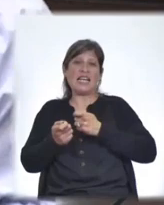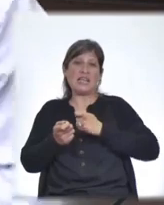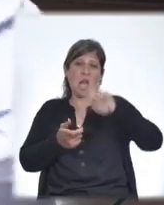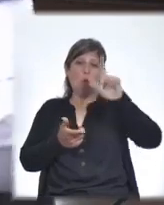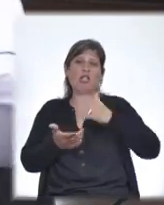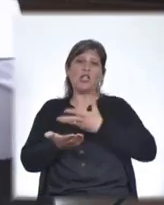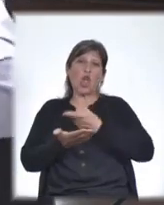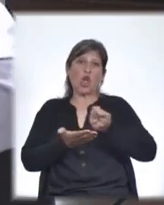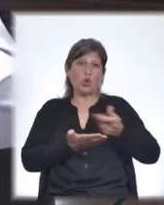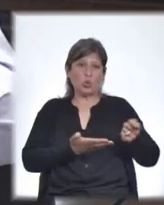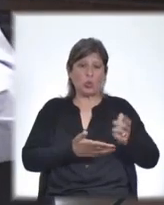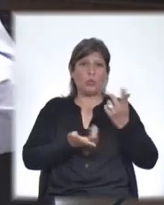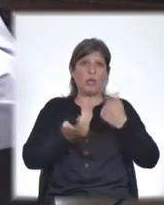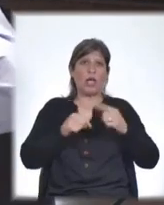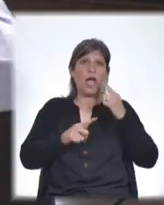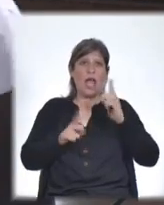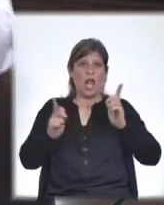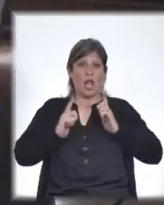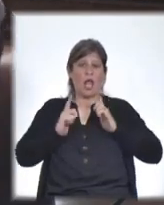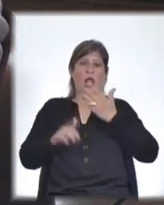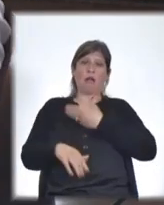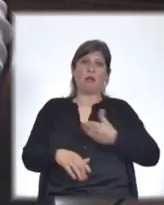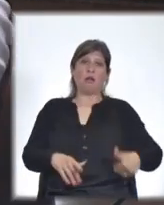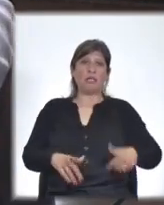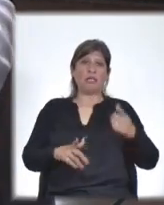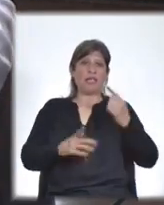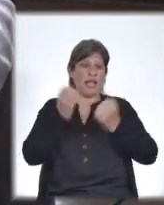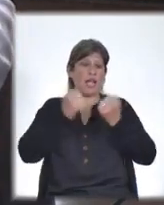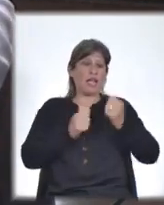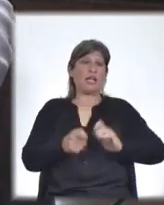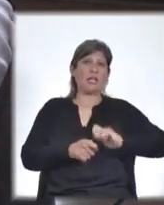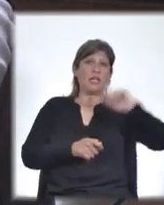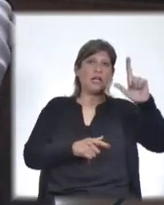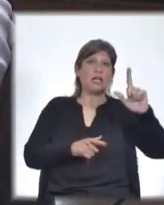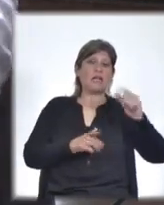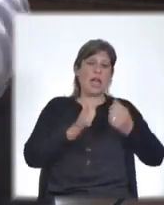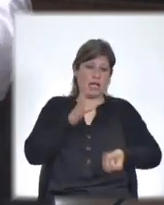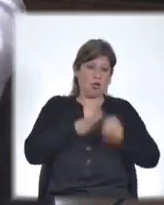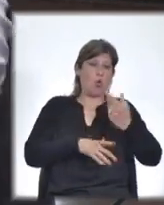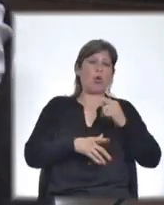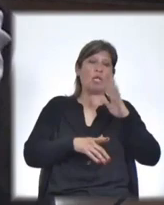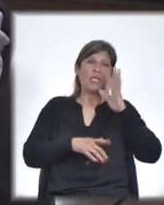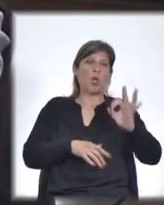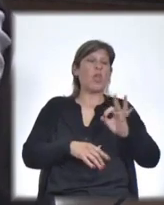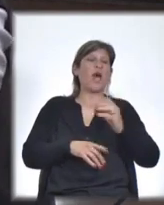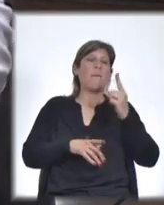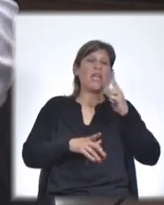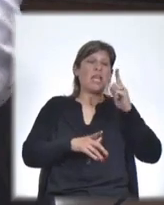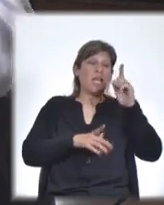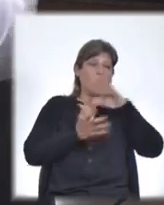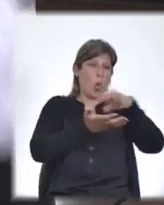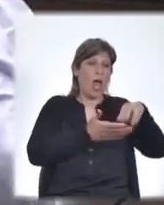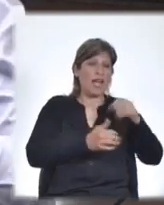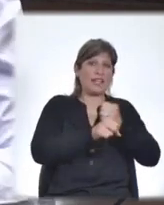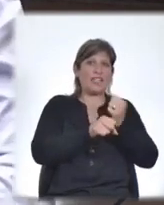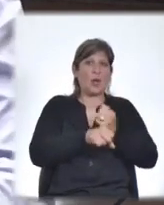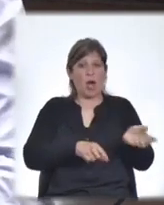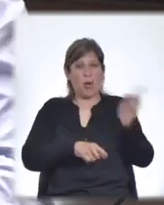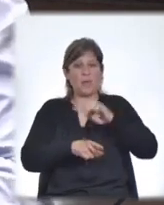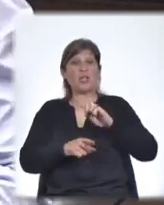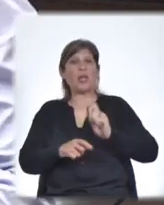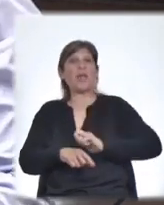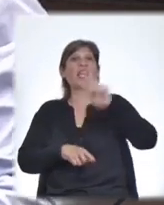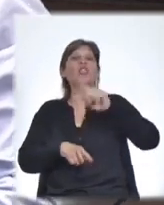consumo. Es decir, que además el gobierno espera que la economía uruguaya cree 50.000 puestos de trabajo, pero además de crear 50.000 puestos de trabajo, aumenten las